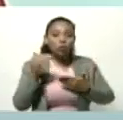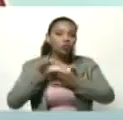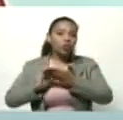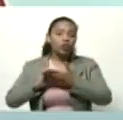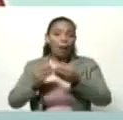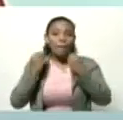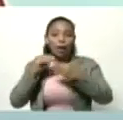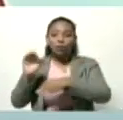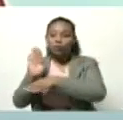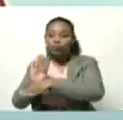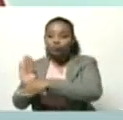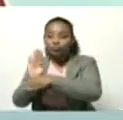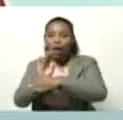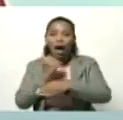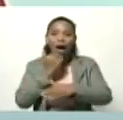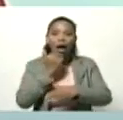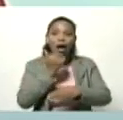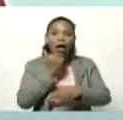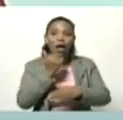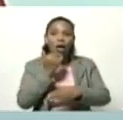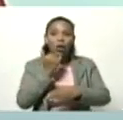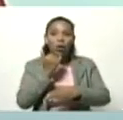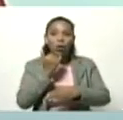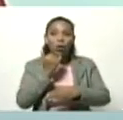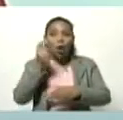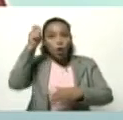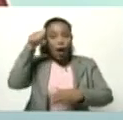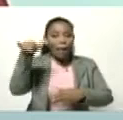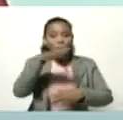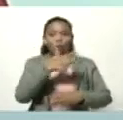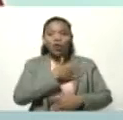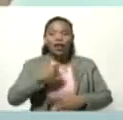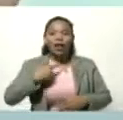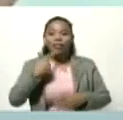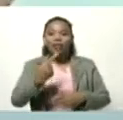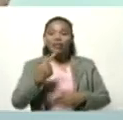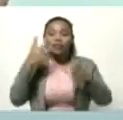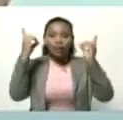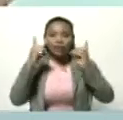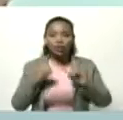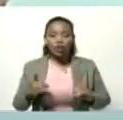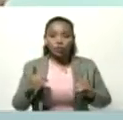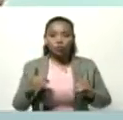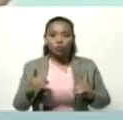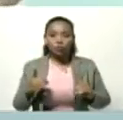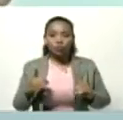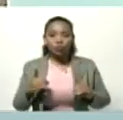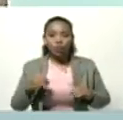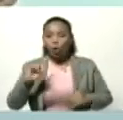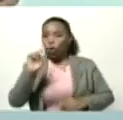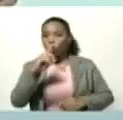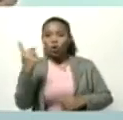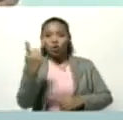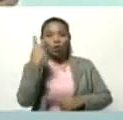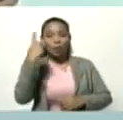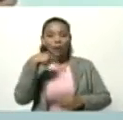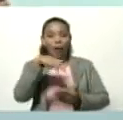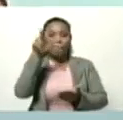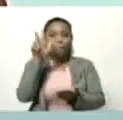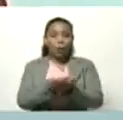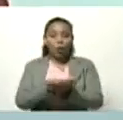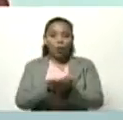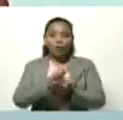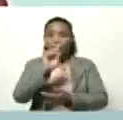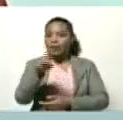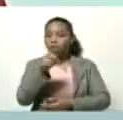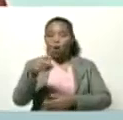preservar que lo que el pueblo quiere expresar sea no solo aprobado, sino que